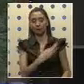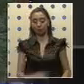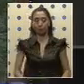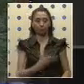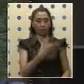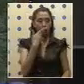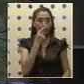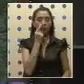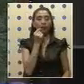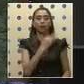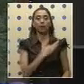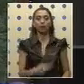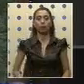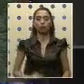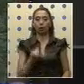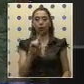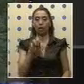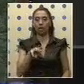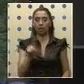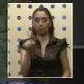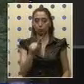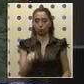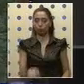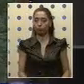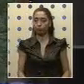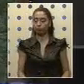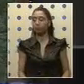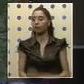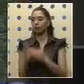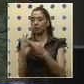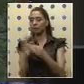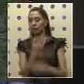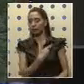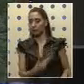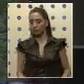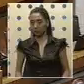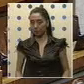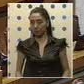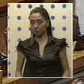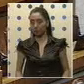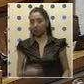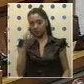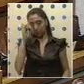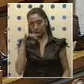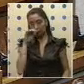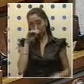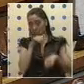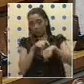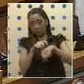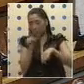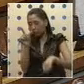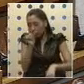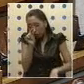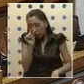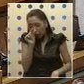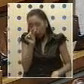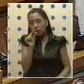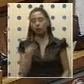La palabra al diputado Luis Lemus. Gracias, Presidente. Sé que el tiempo es muy reducido.